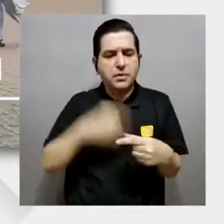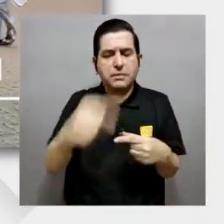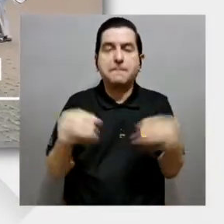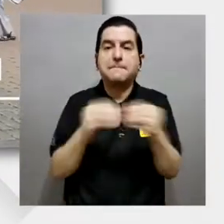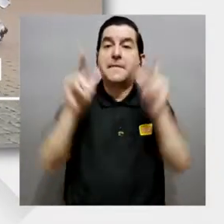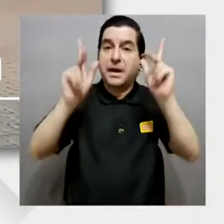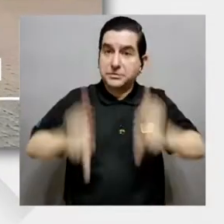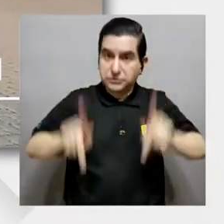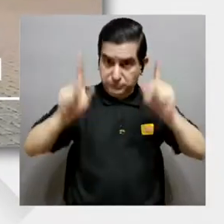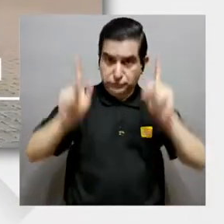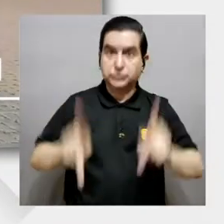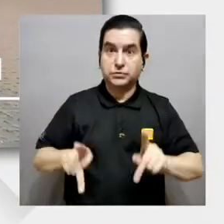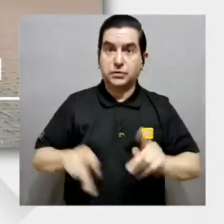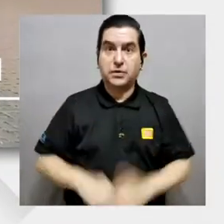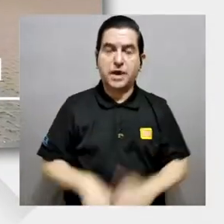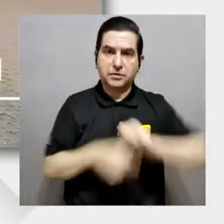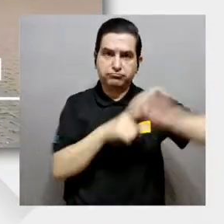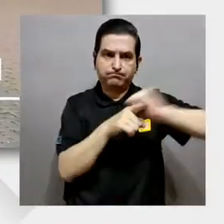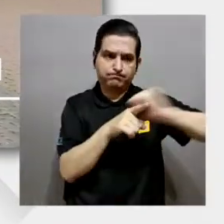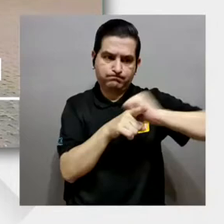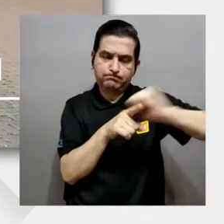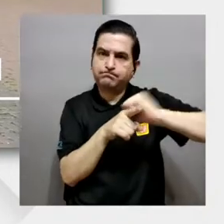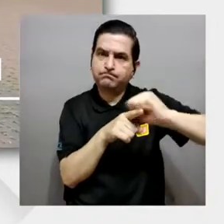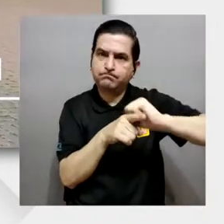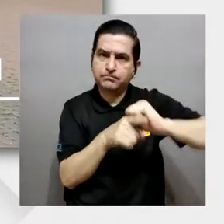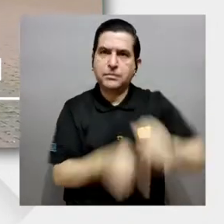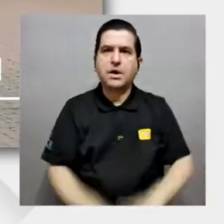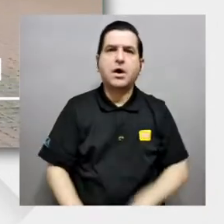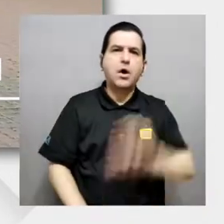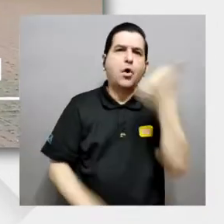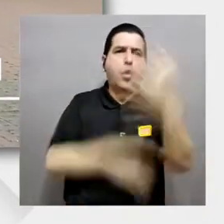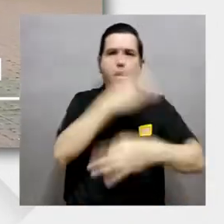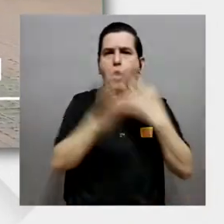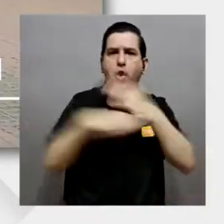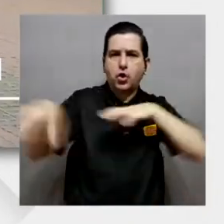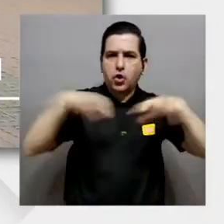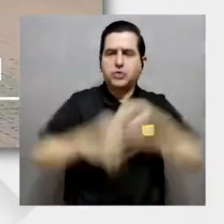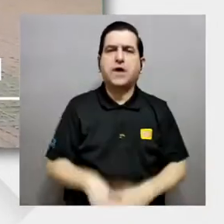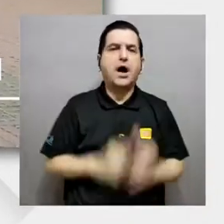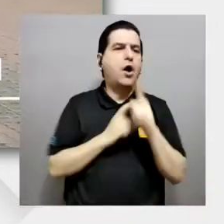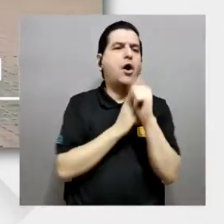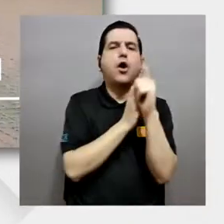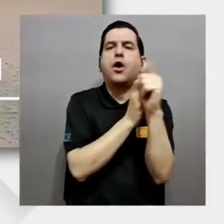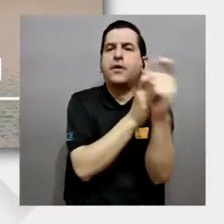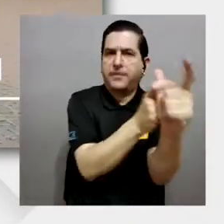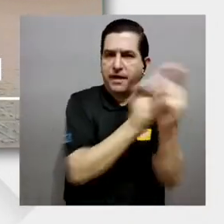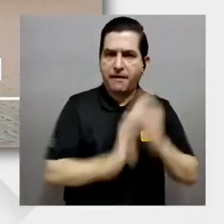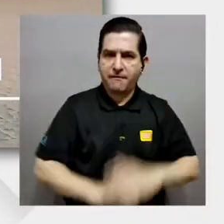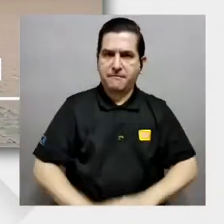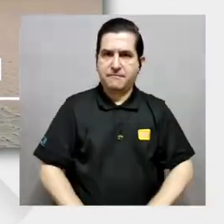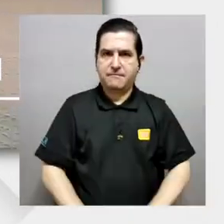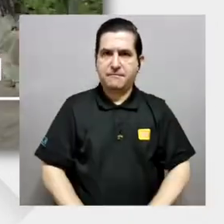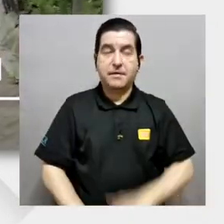a poco hay más gente practicando otro tipo de actividades como